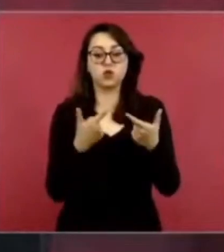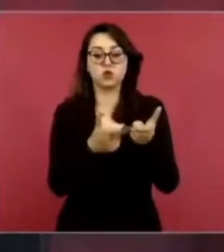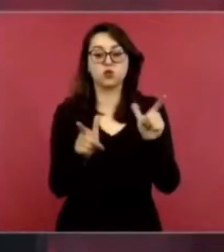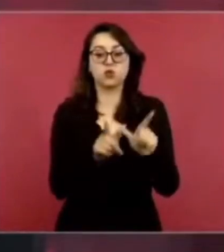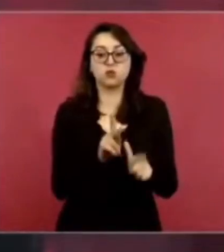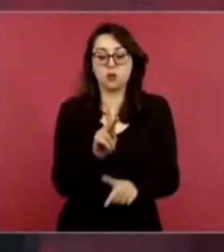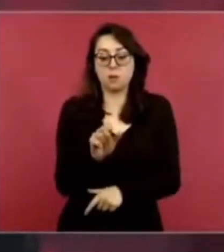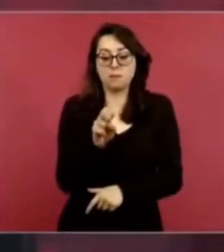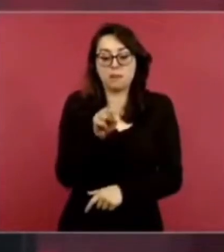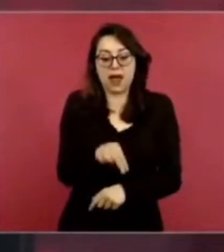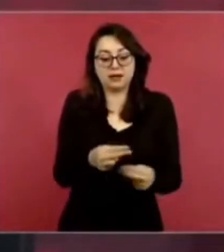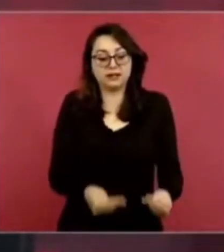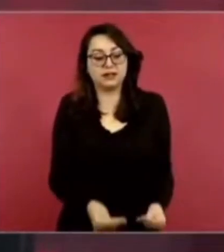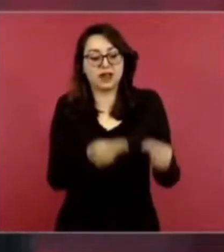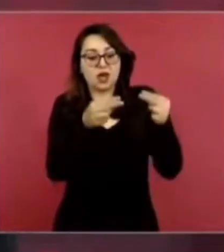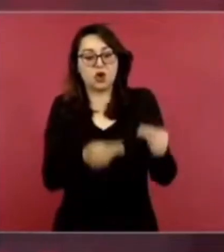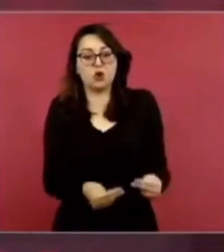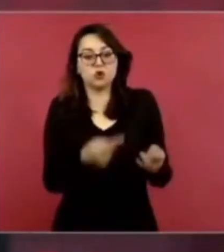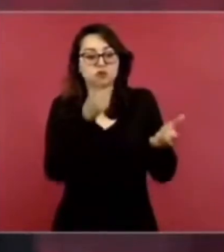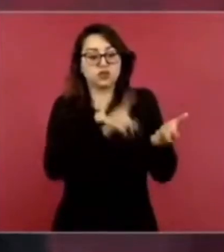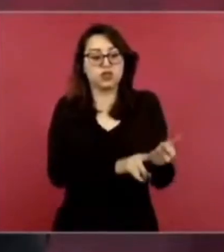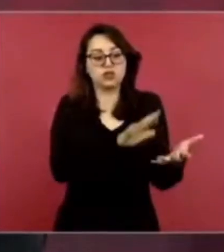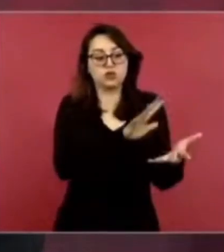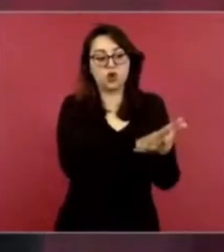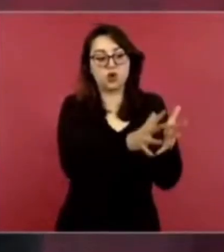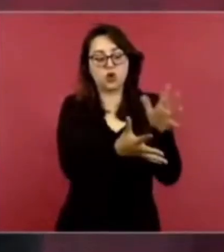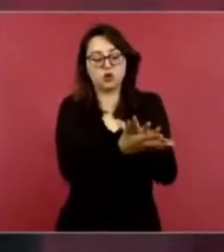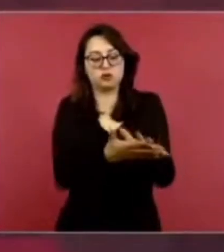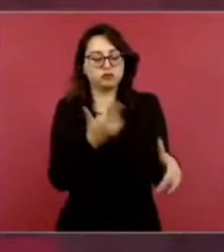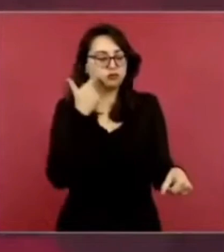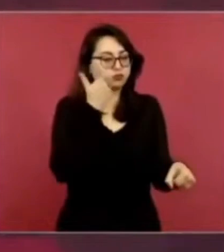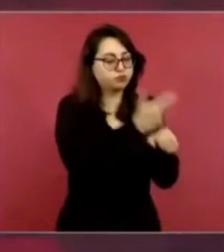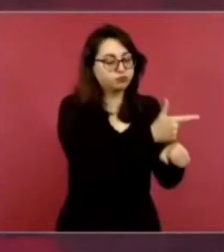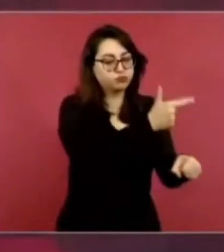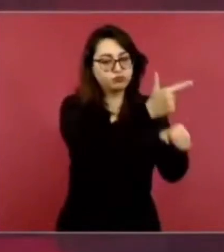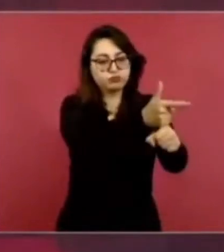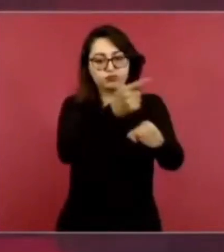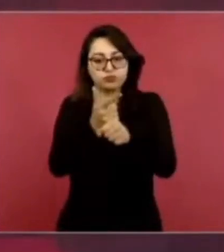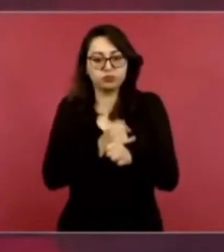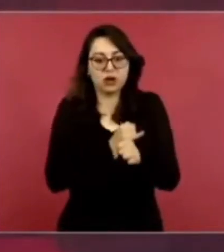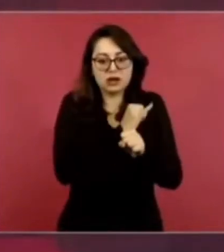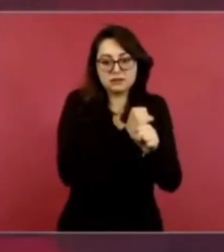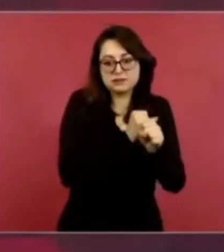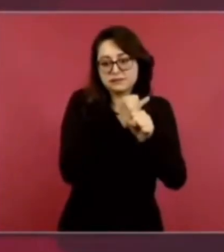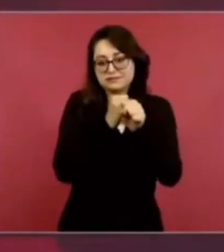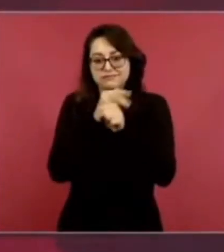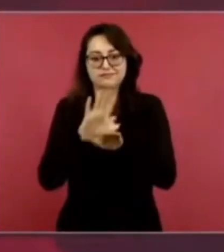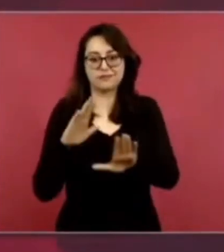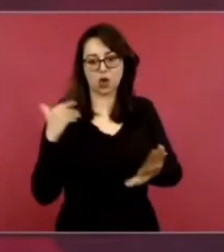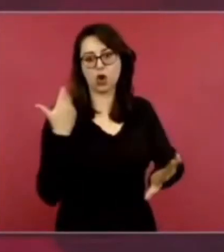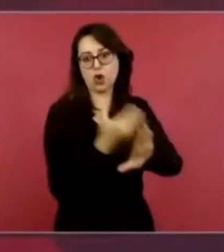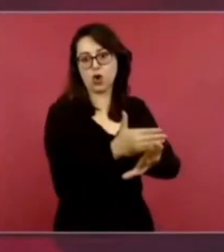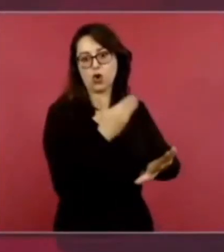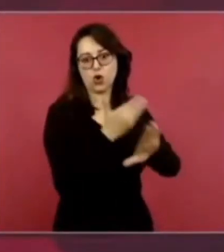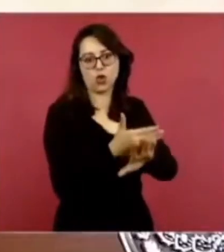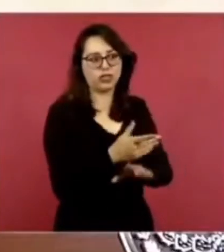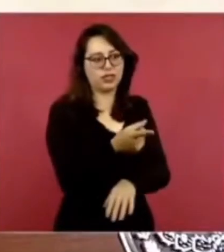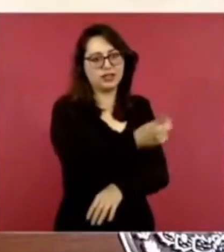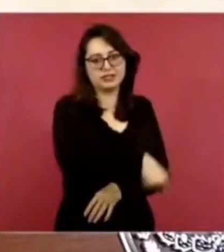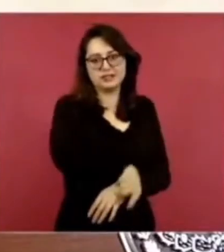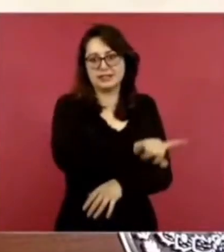panistas en Benito Juárez y en otros lugares, en otros